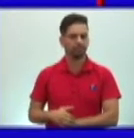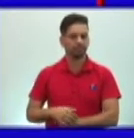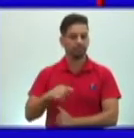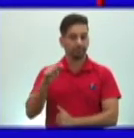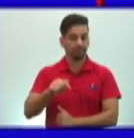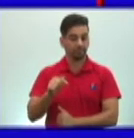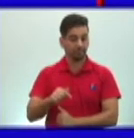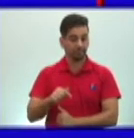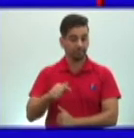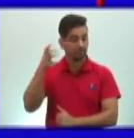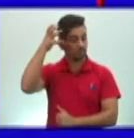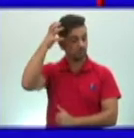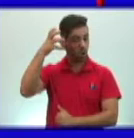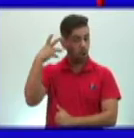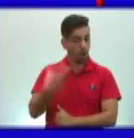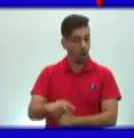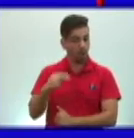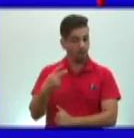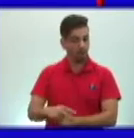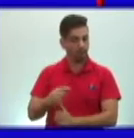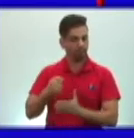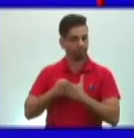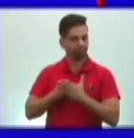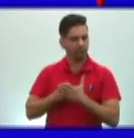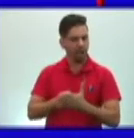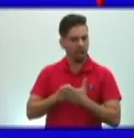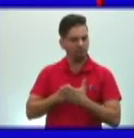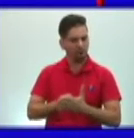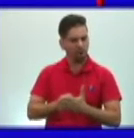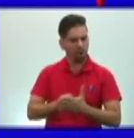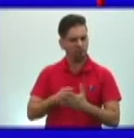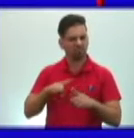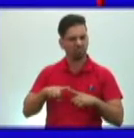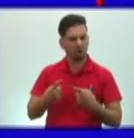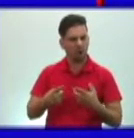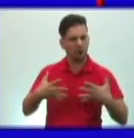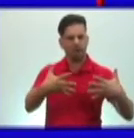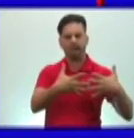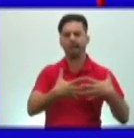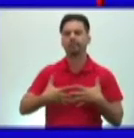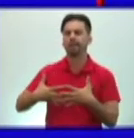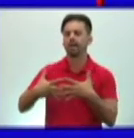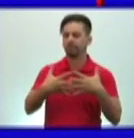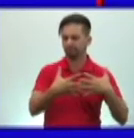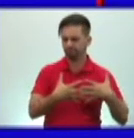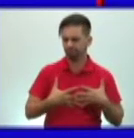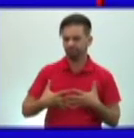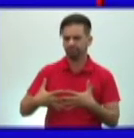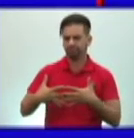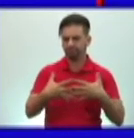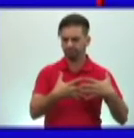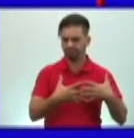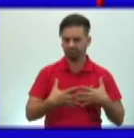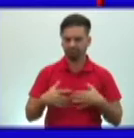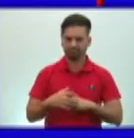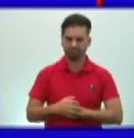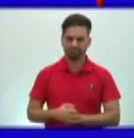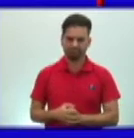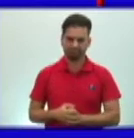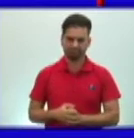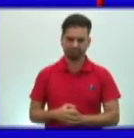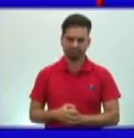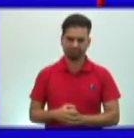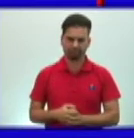dictadura, era apoyada sencillamente por los Estados Unidos y por los círculos de poder